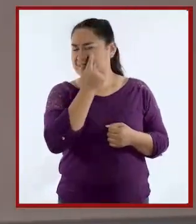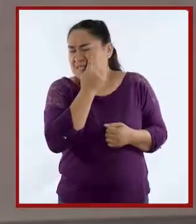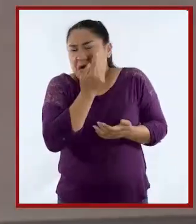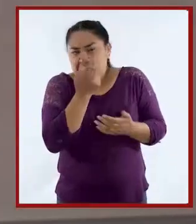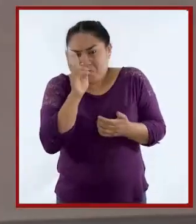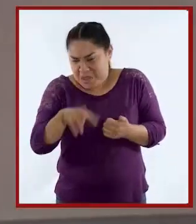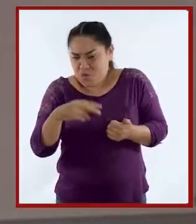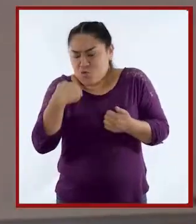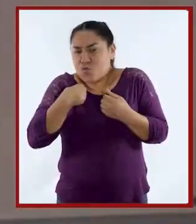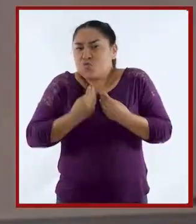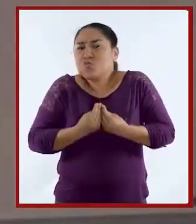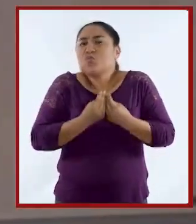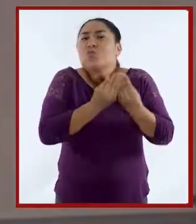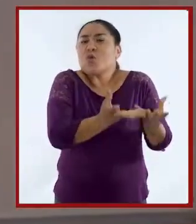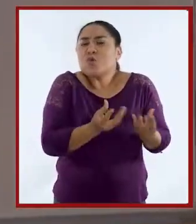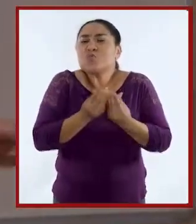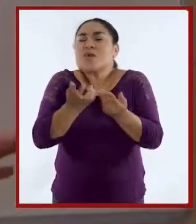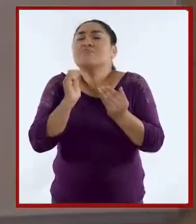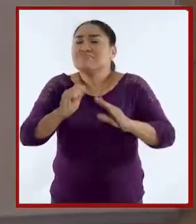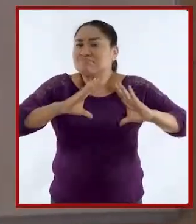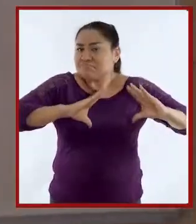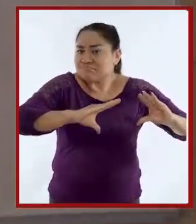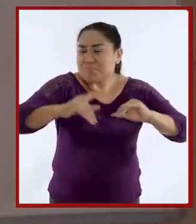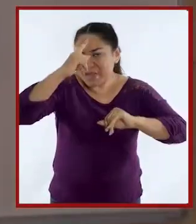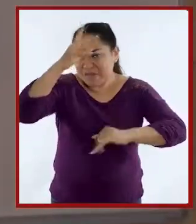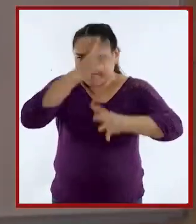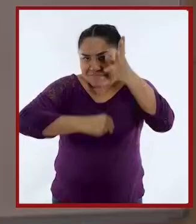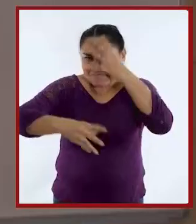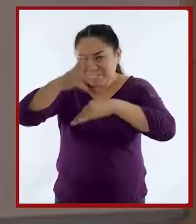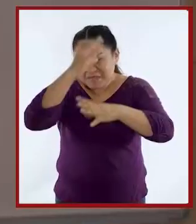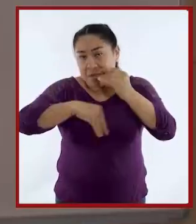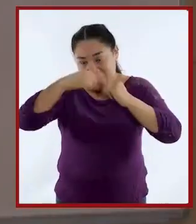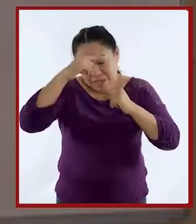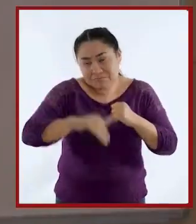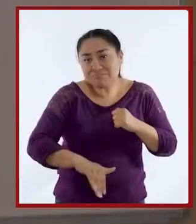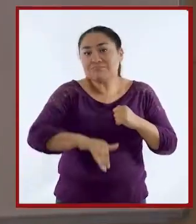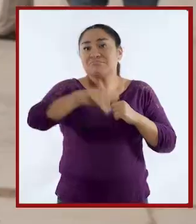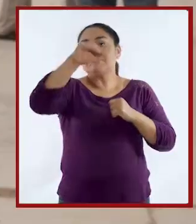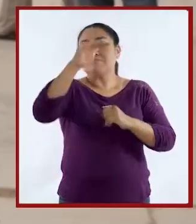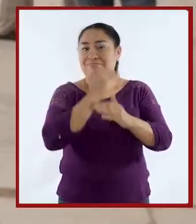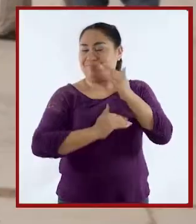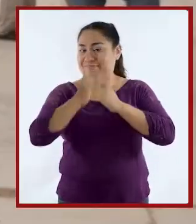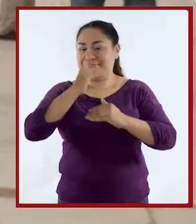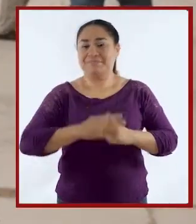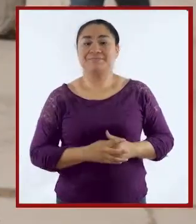gusto de compartir con ellos el aprendizaje y su formación.